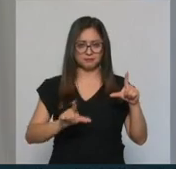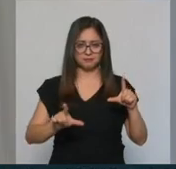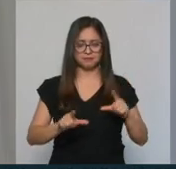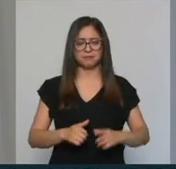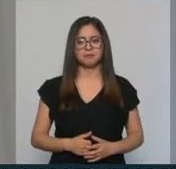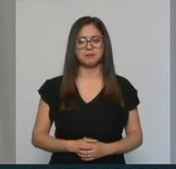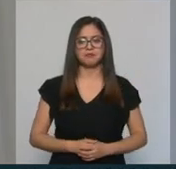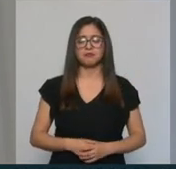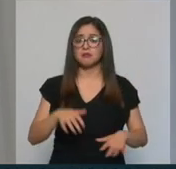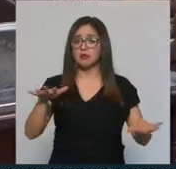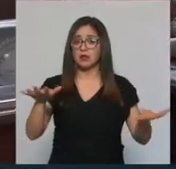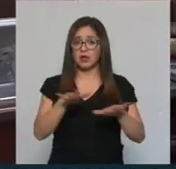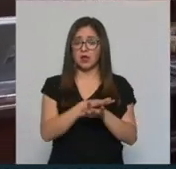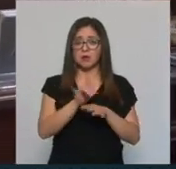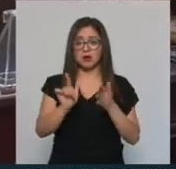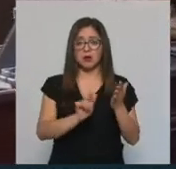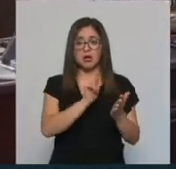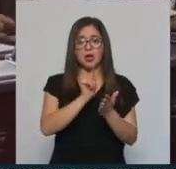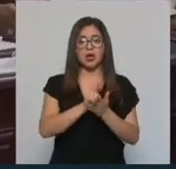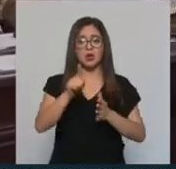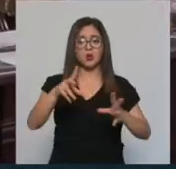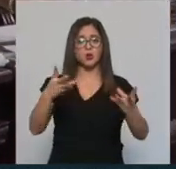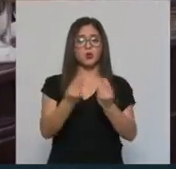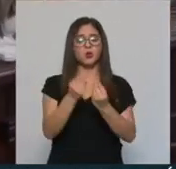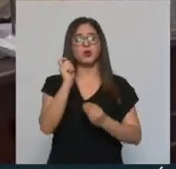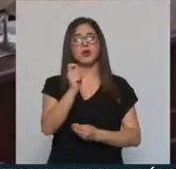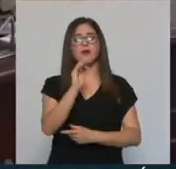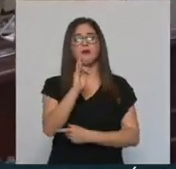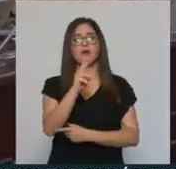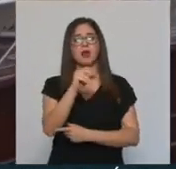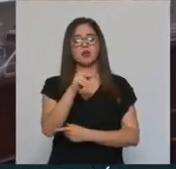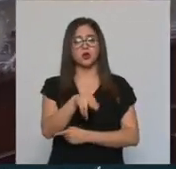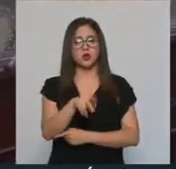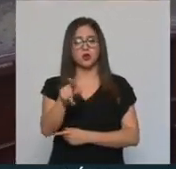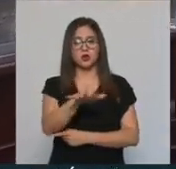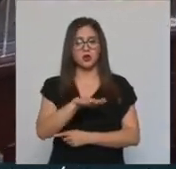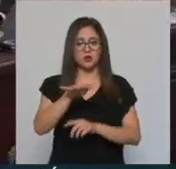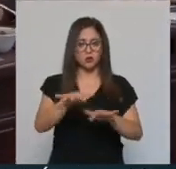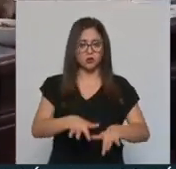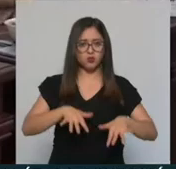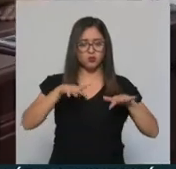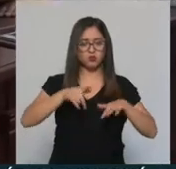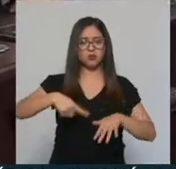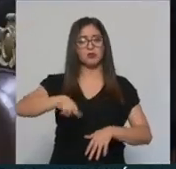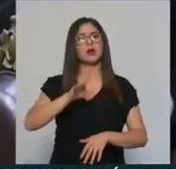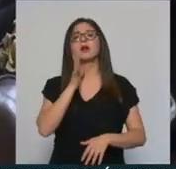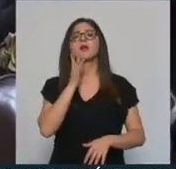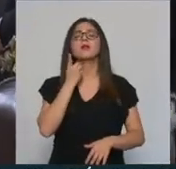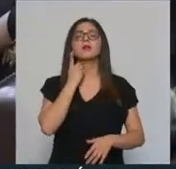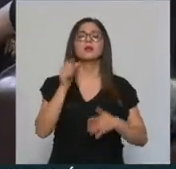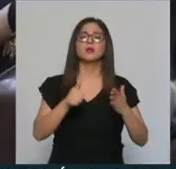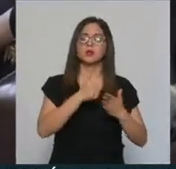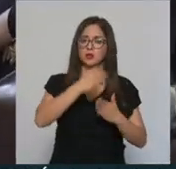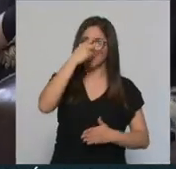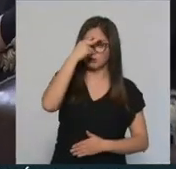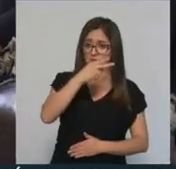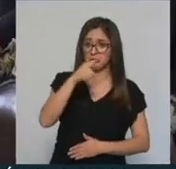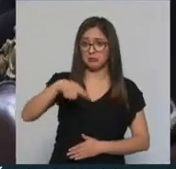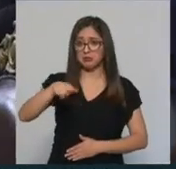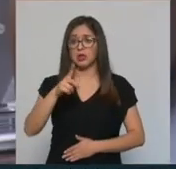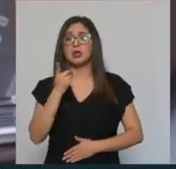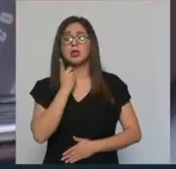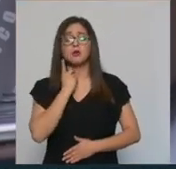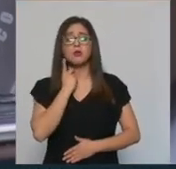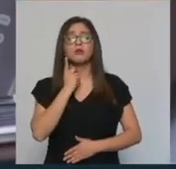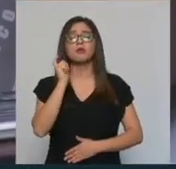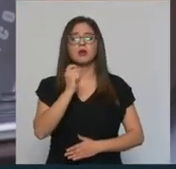La modificación a la ley fue celebrada por todas las fracciones parlamentarias en el Congreso capitalino y diputados aseguraron que se trata